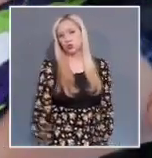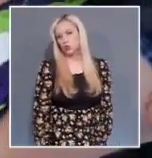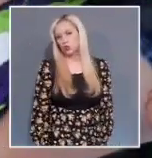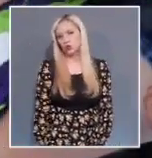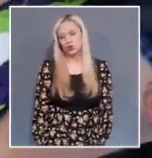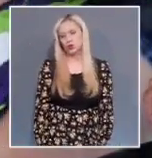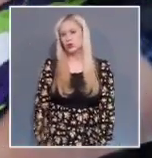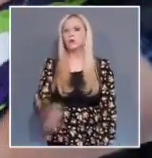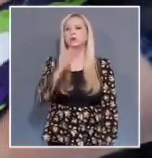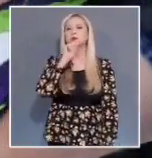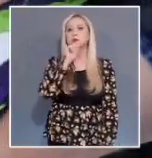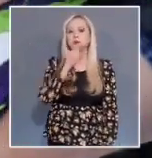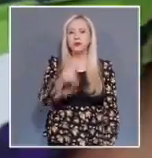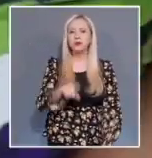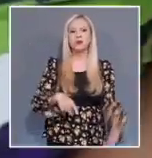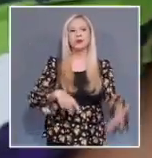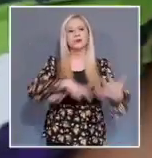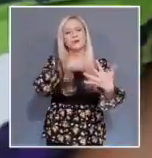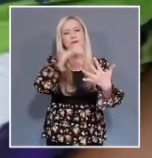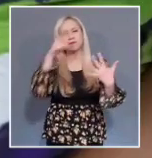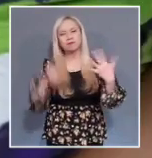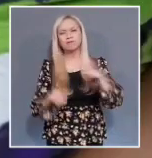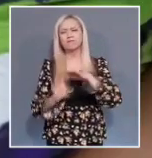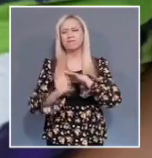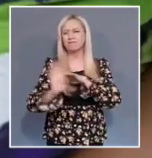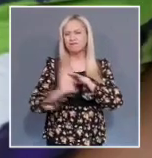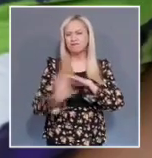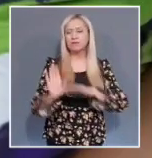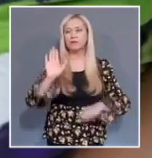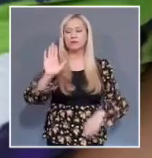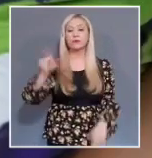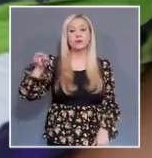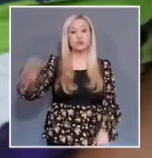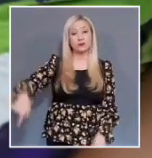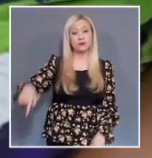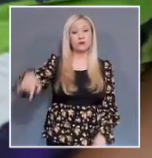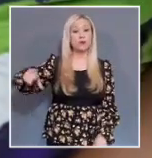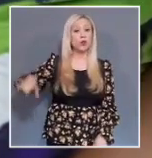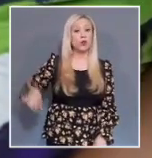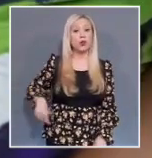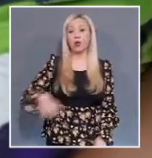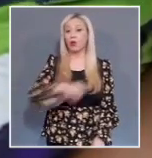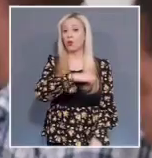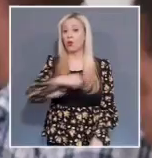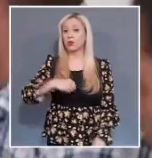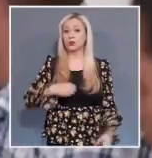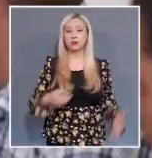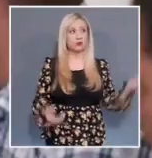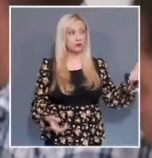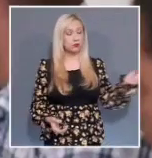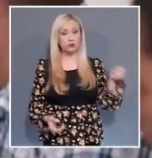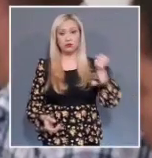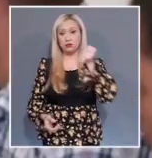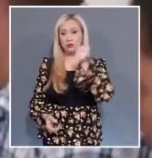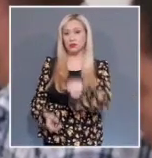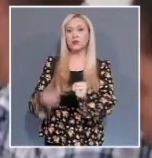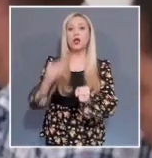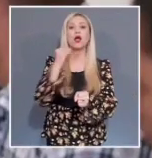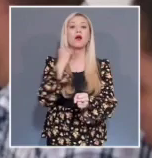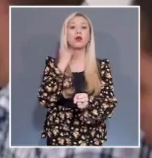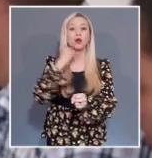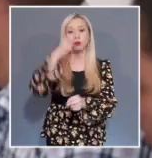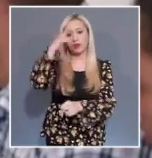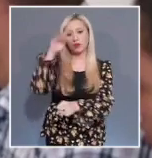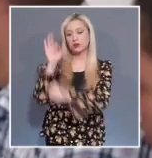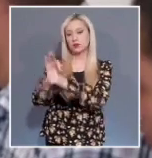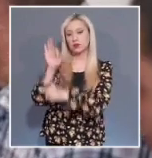todo procedimiento migratorio, el Estado está obligado a asignar un defensor de oficio a la persona migrante, sentencia